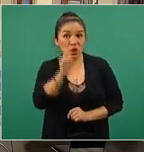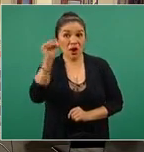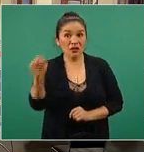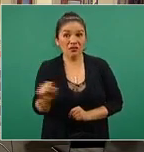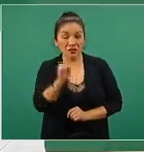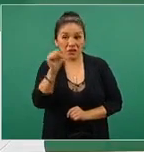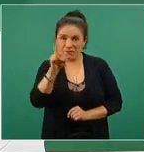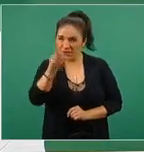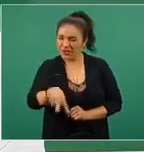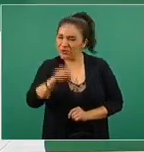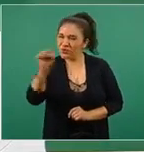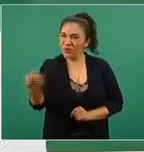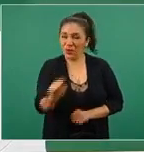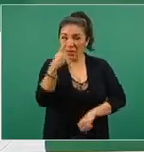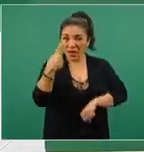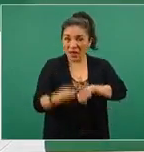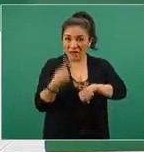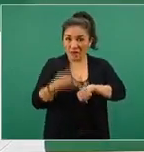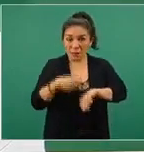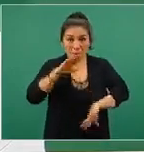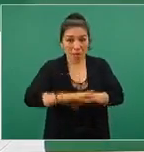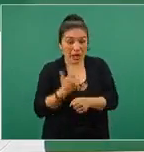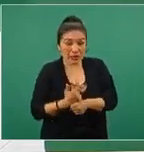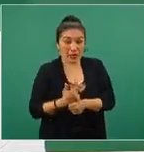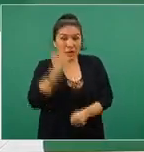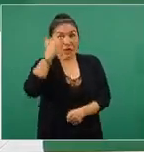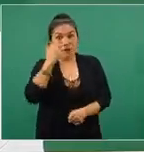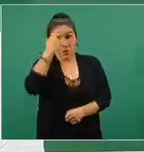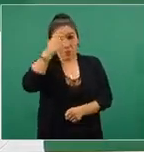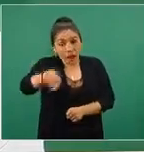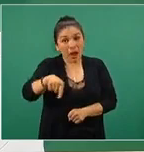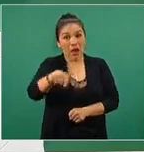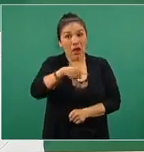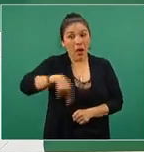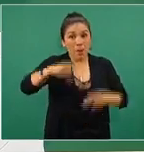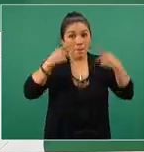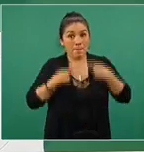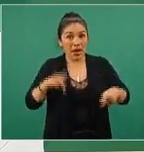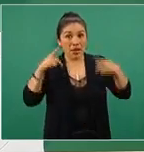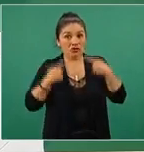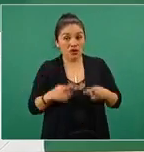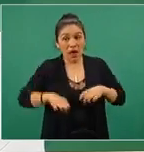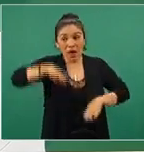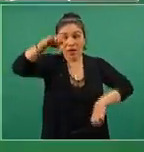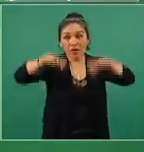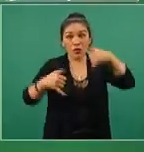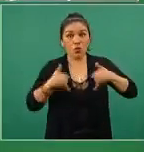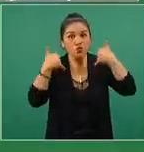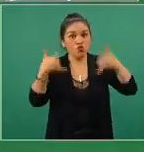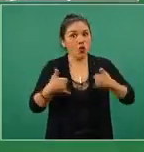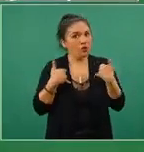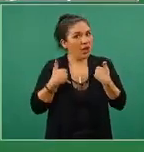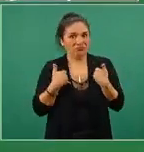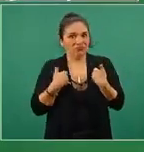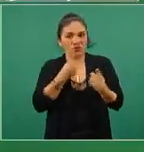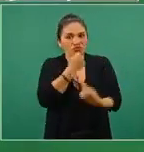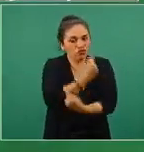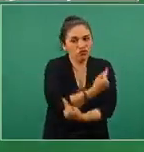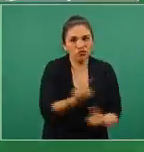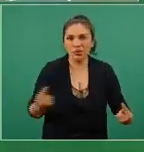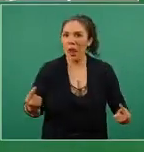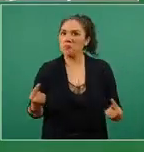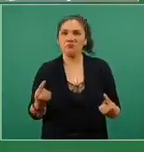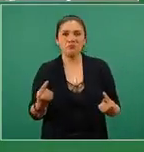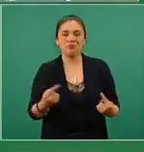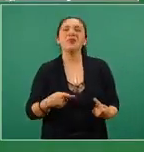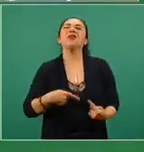afortunadamente la enfermedad no ha afectado tanto a personas menores de edad, ¿no? A niñas y niños.